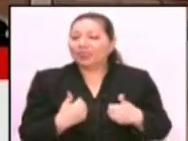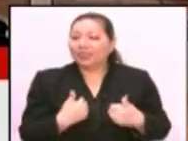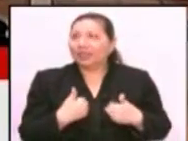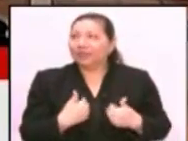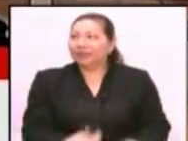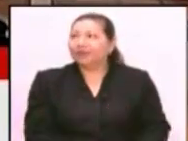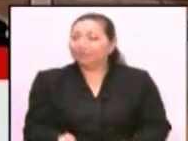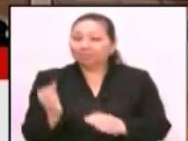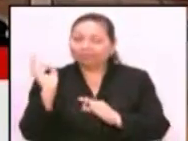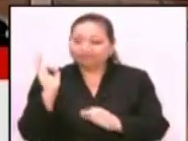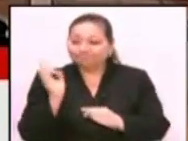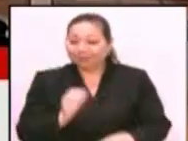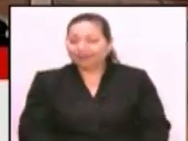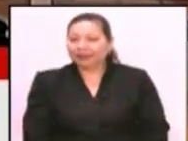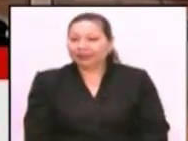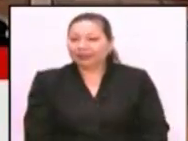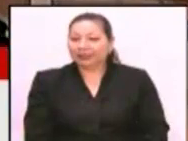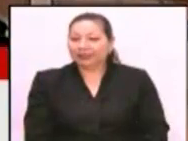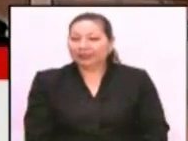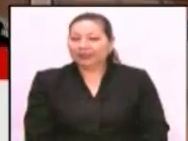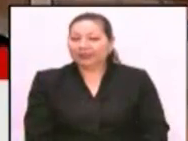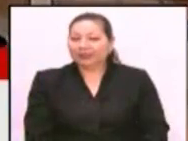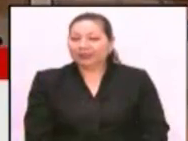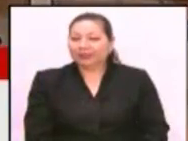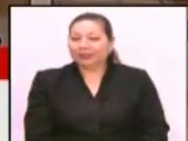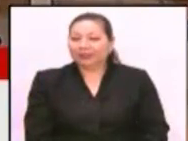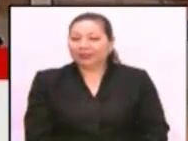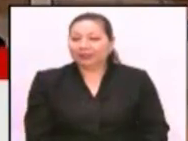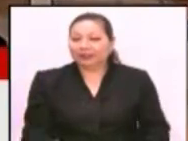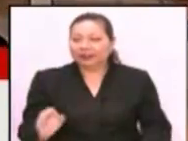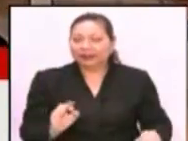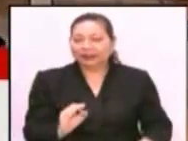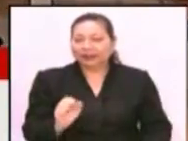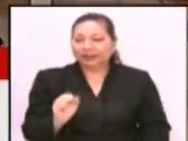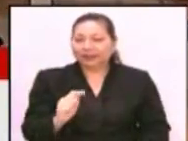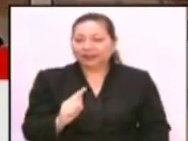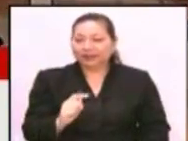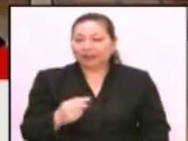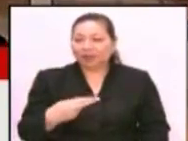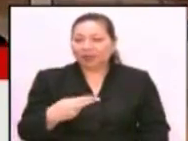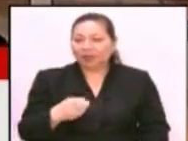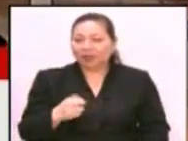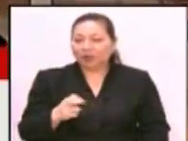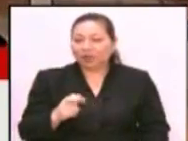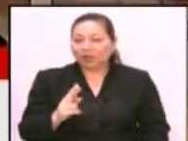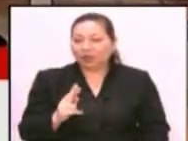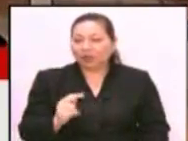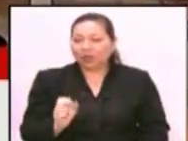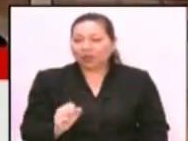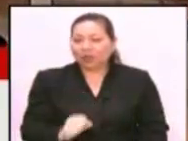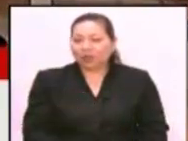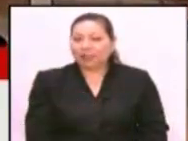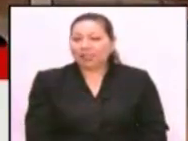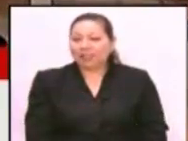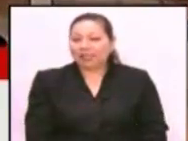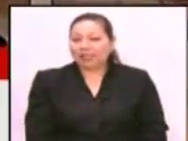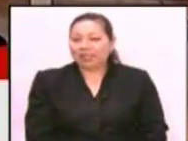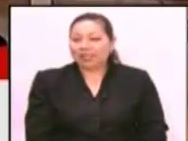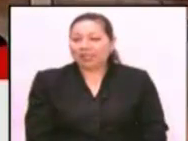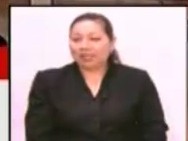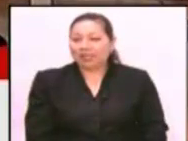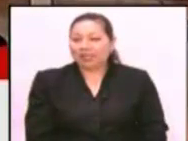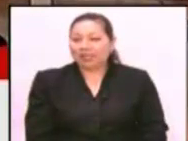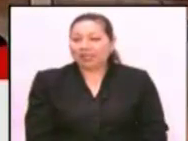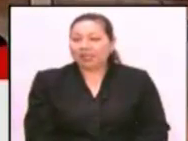la exposición de la señorita Singrid Holler, socia junior de